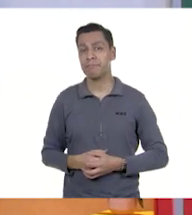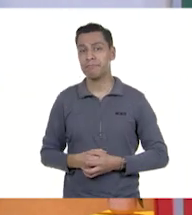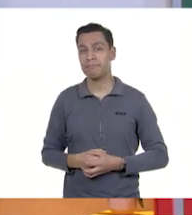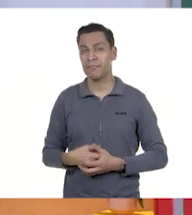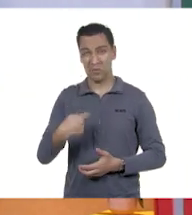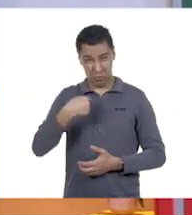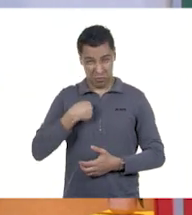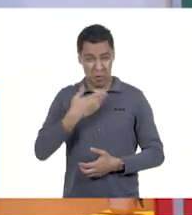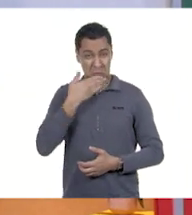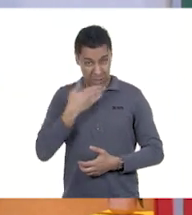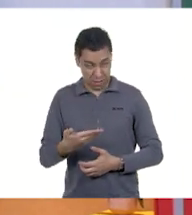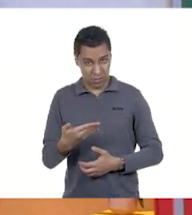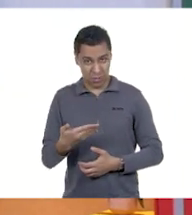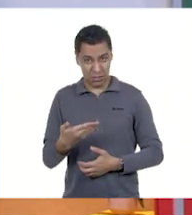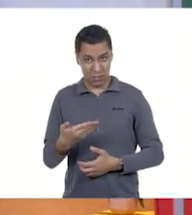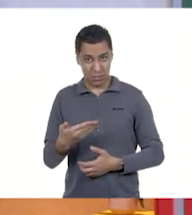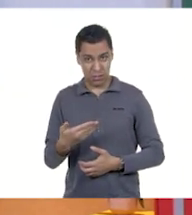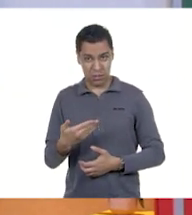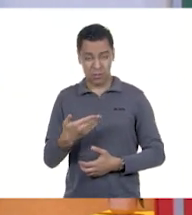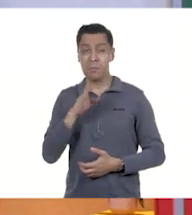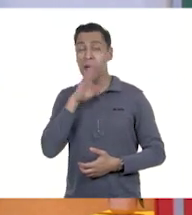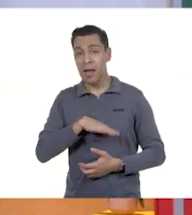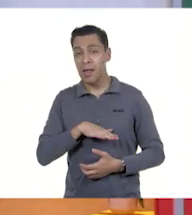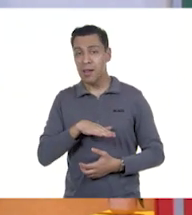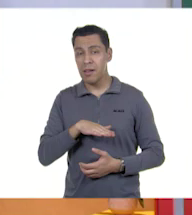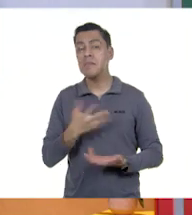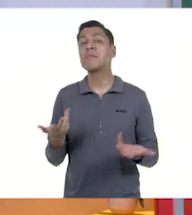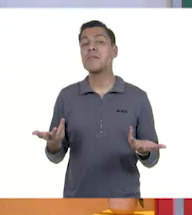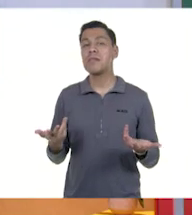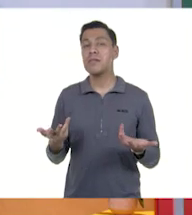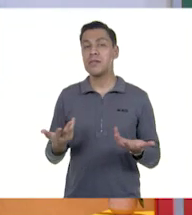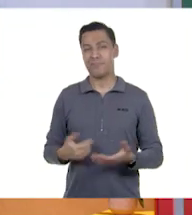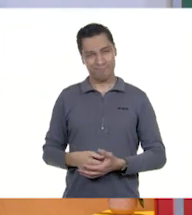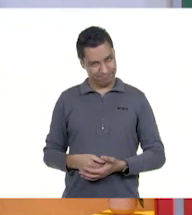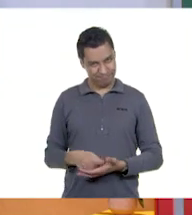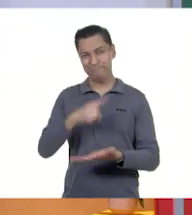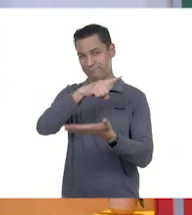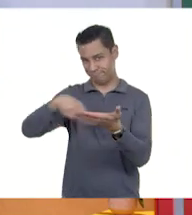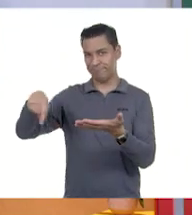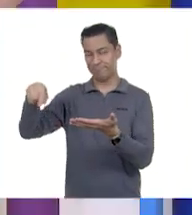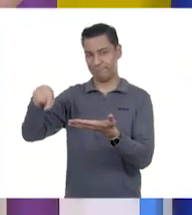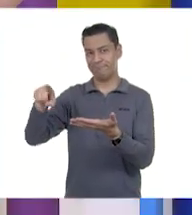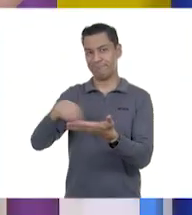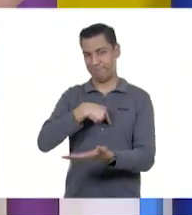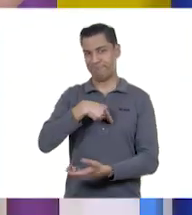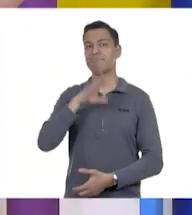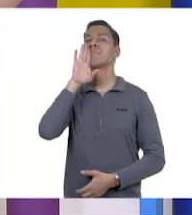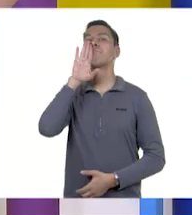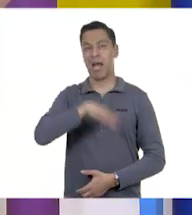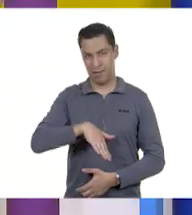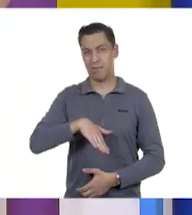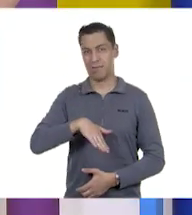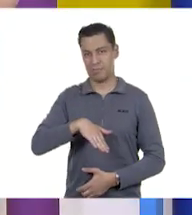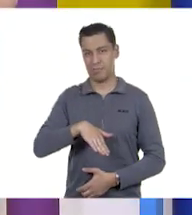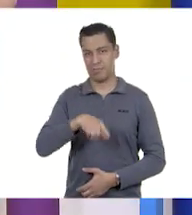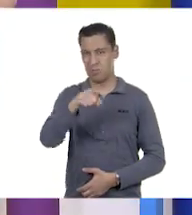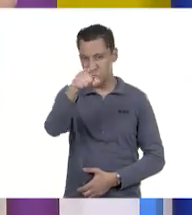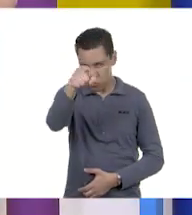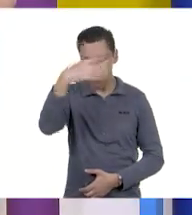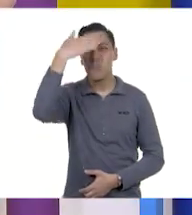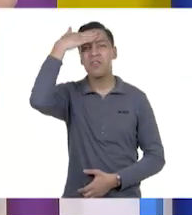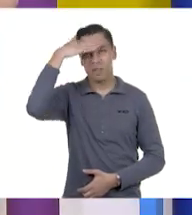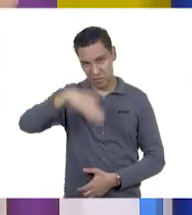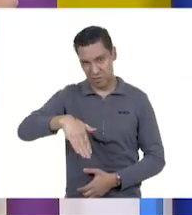fue bueno o lo que hice fue malo? Incorrecto. Sí, yo creo que los alumnos tienen razón. Exactamente. No es